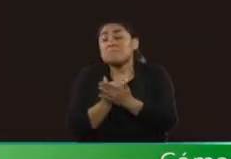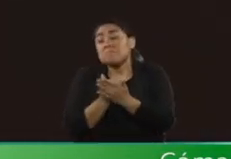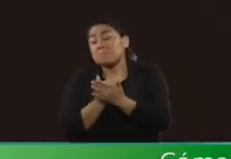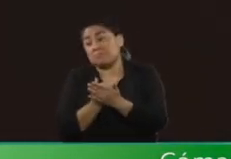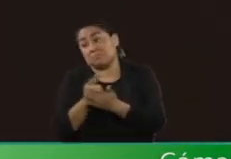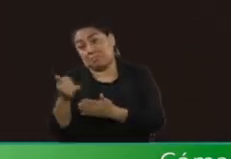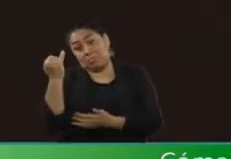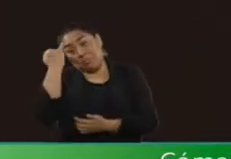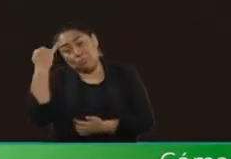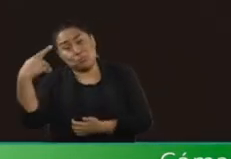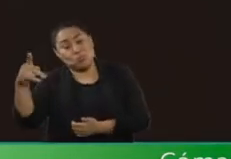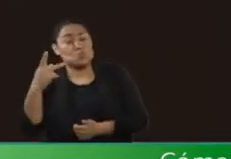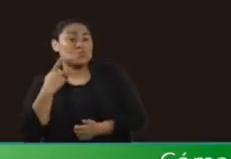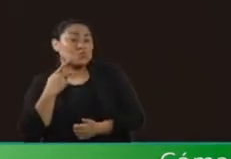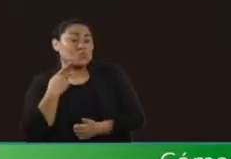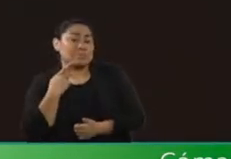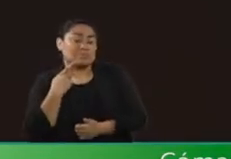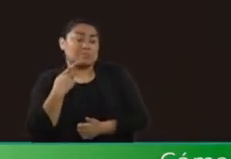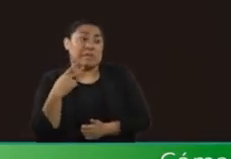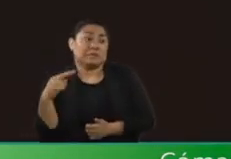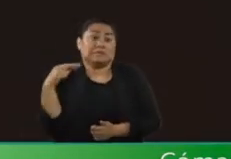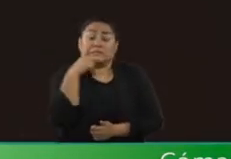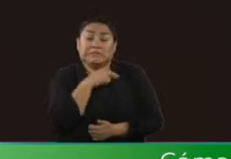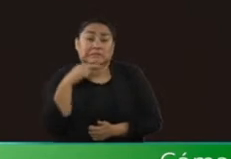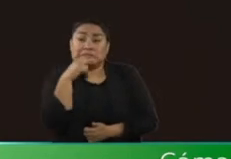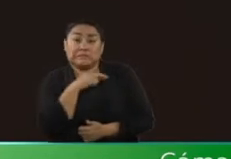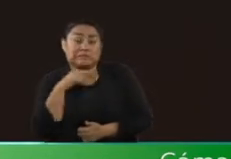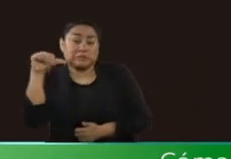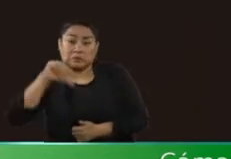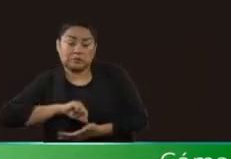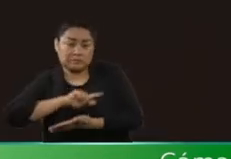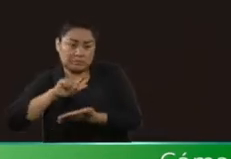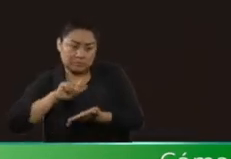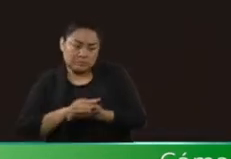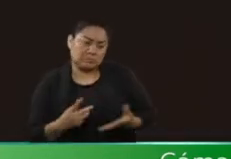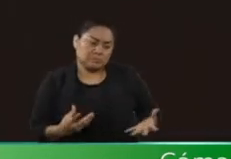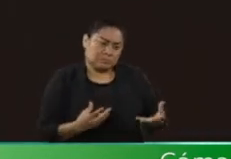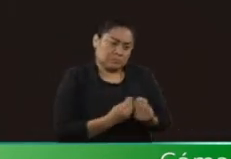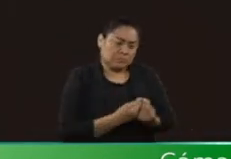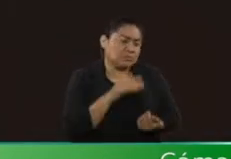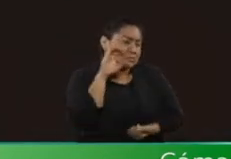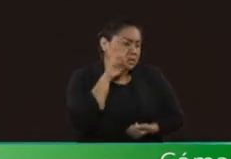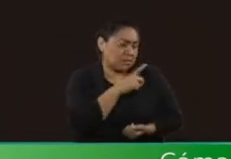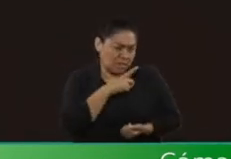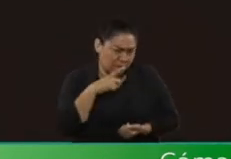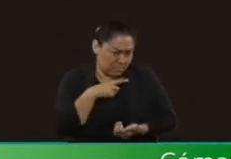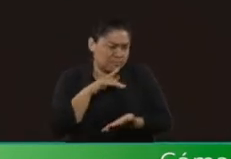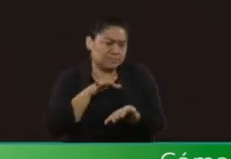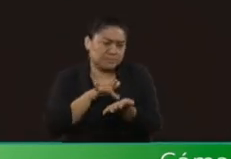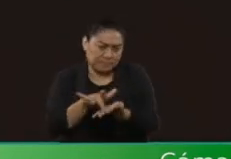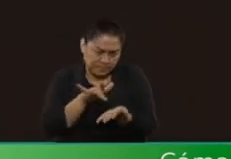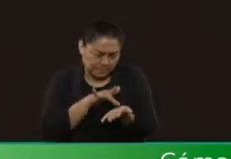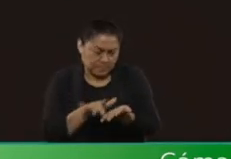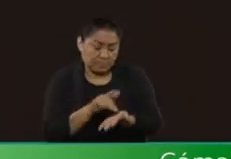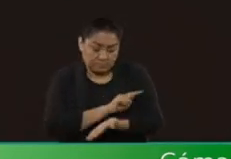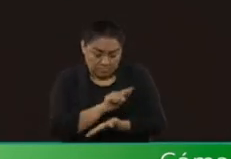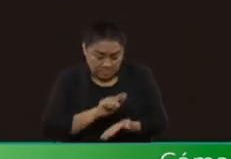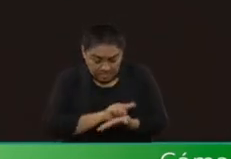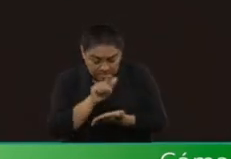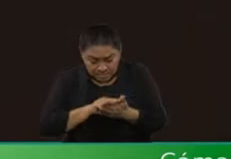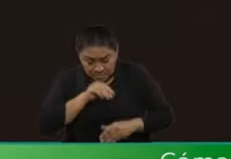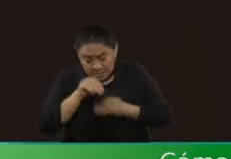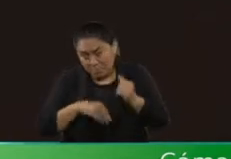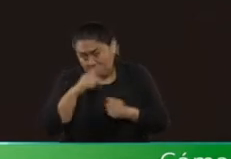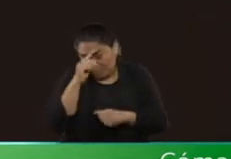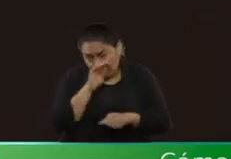pretensiones políticas y a la inmediatez. Desde la bancada naranja seguiremos respaldando las iniciativas que le sirvan a México, a